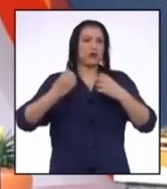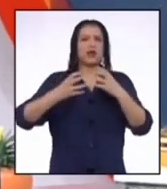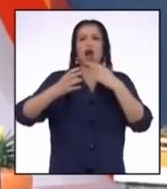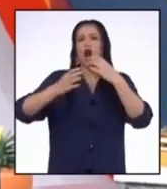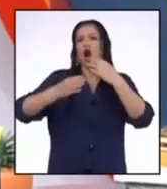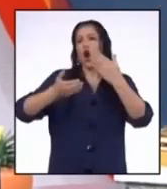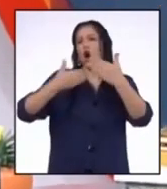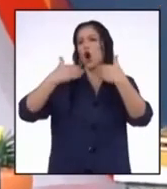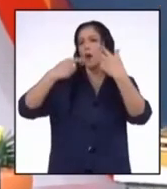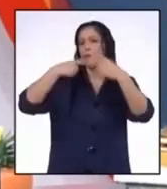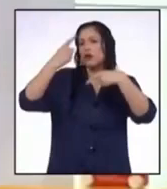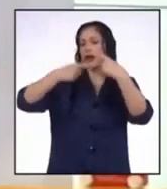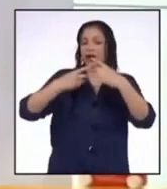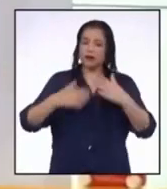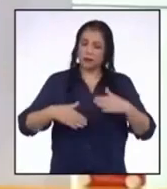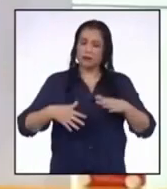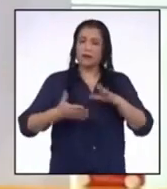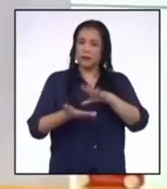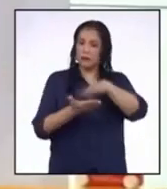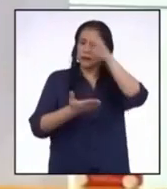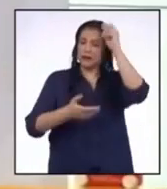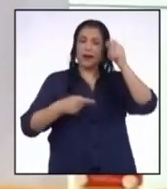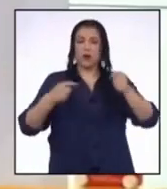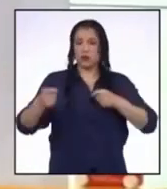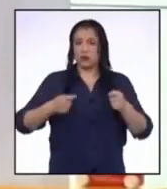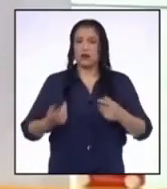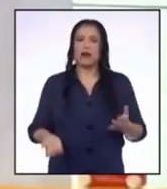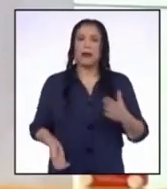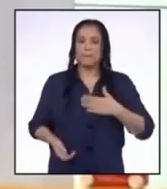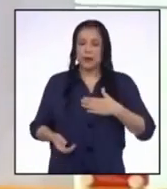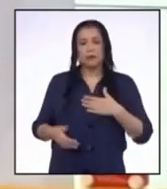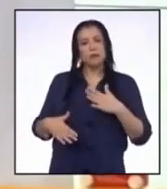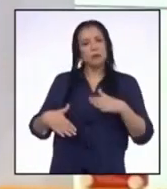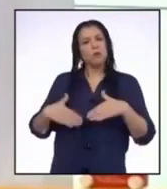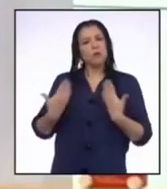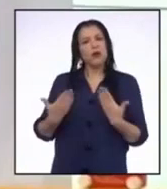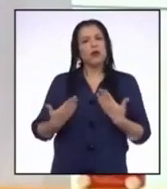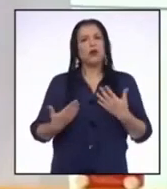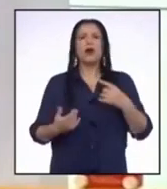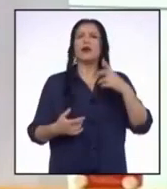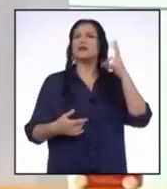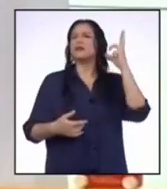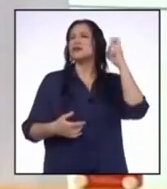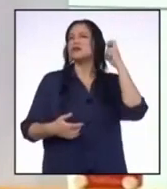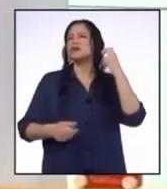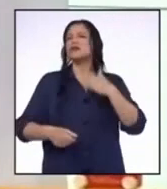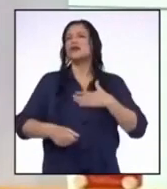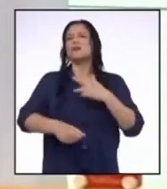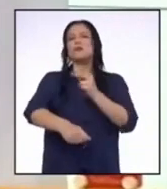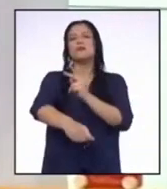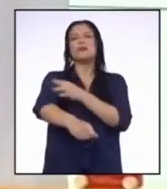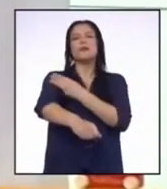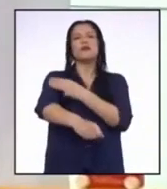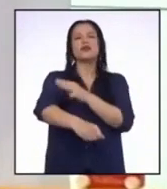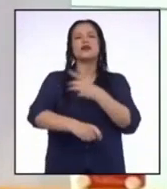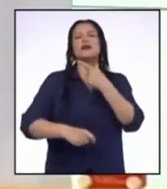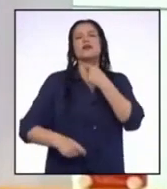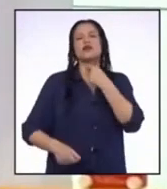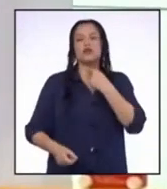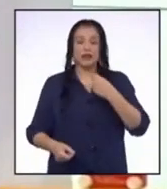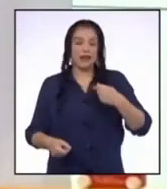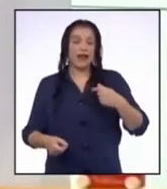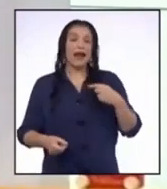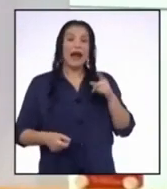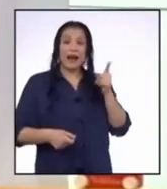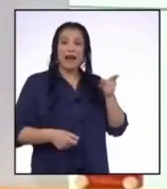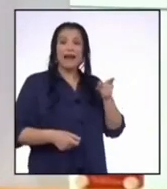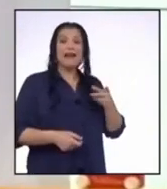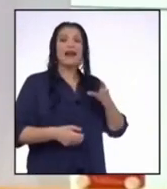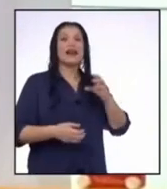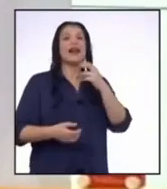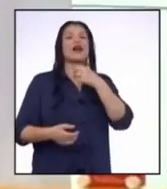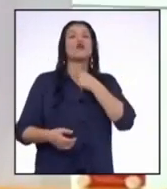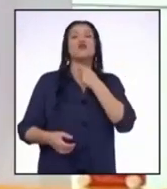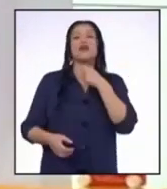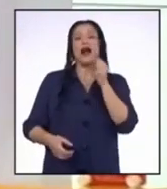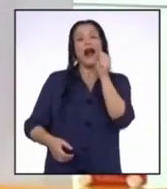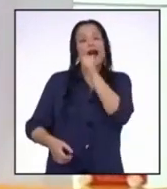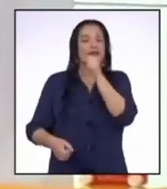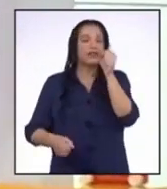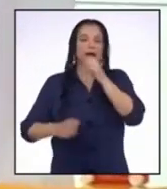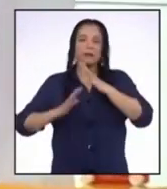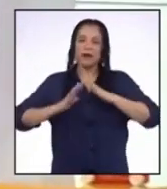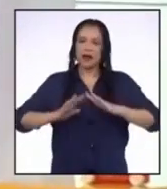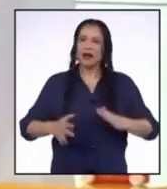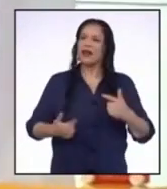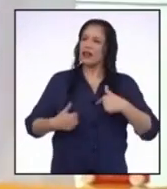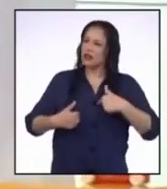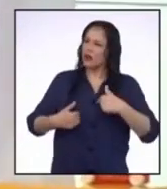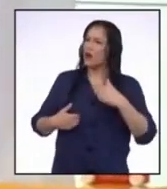y aprender a manejarlas. A mí, por ejemplo, me sirve mucho escuchar mi música preferida. A Miluska le sirve mucho cantar. Y he escuchado también